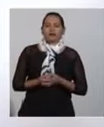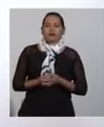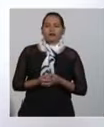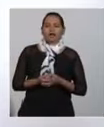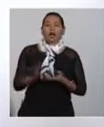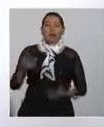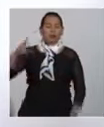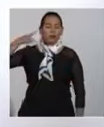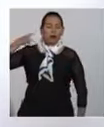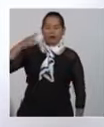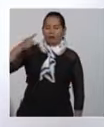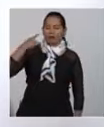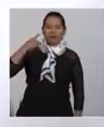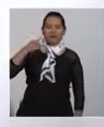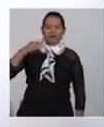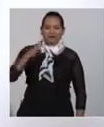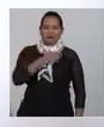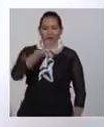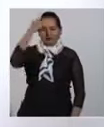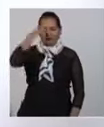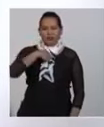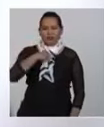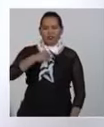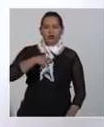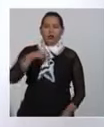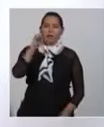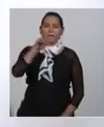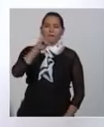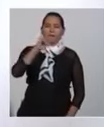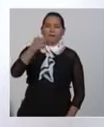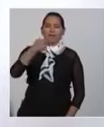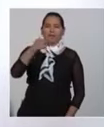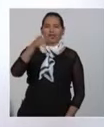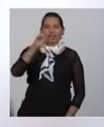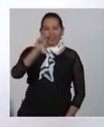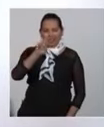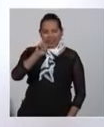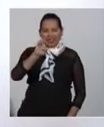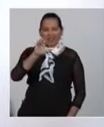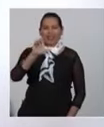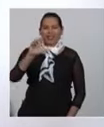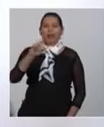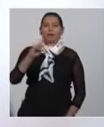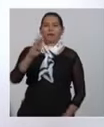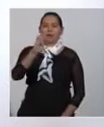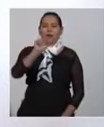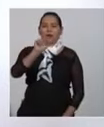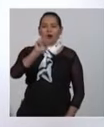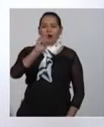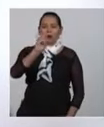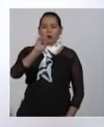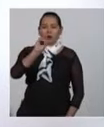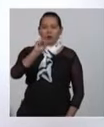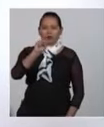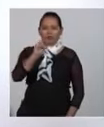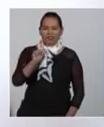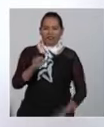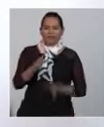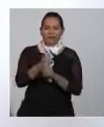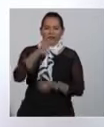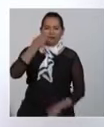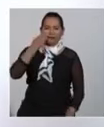buenas noches. Soy Miguel Barbosa Huerta. Saludo a los migrantes poblanos que salieron del